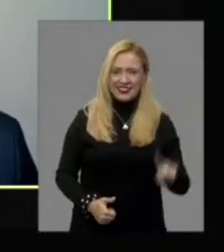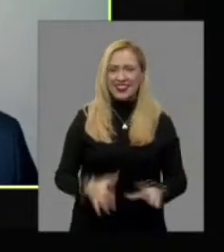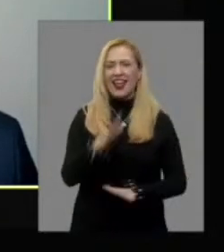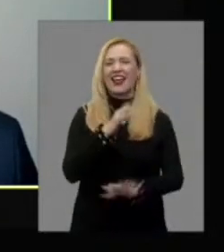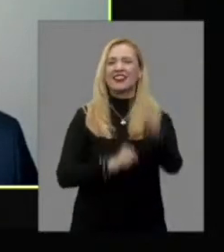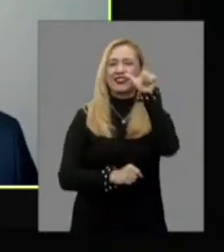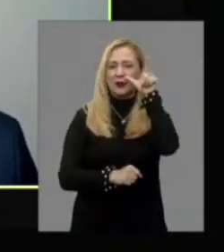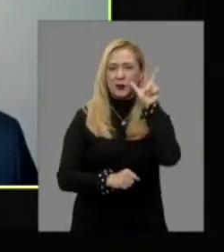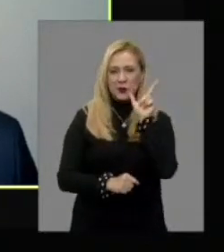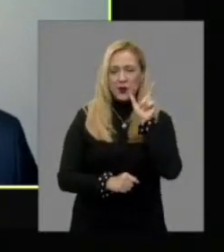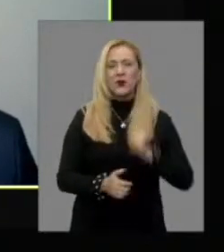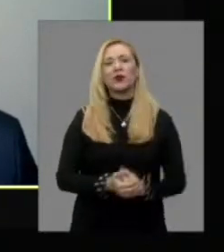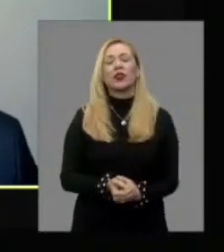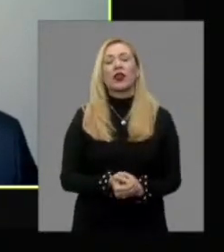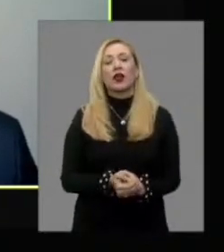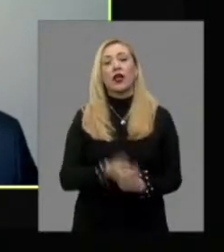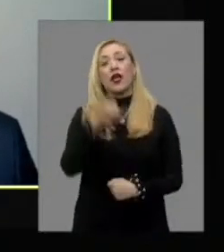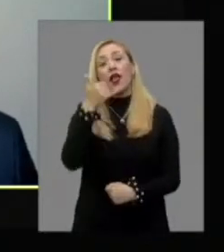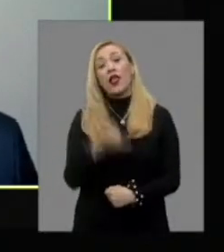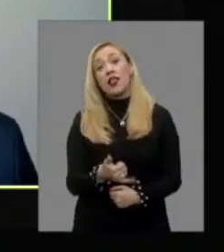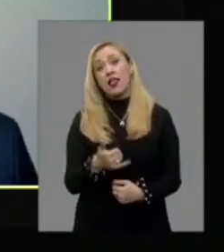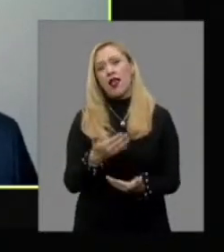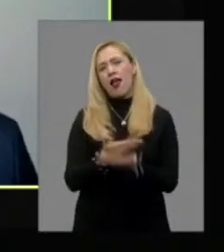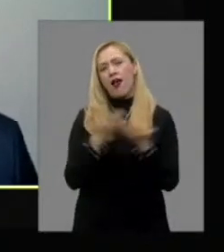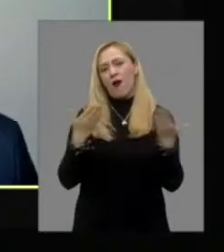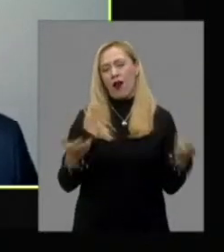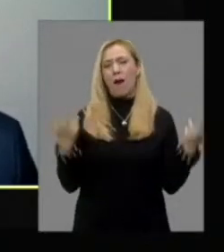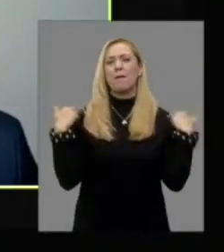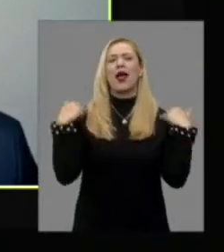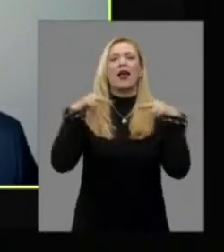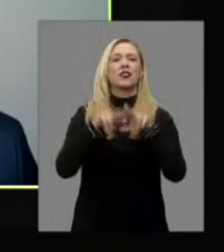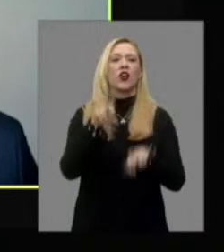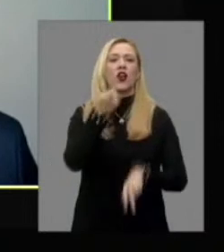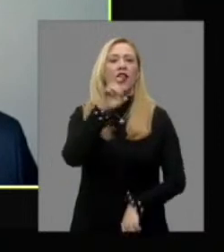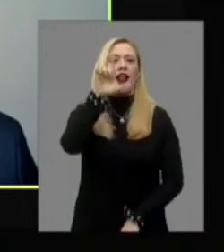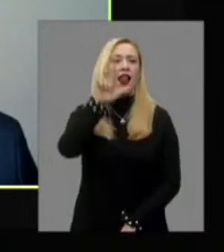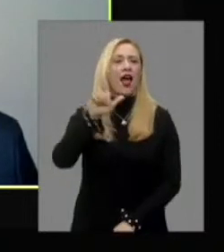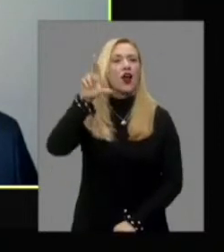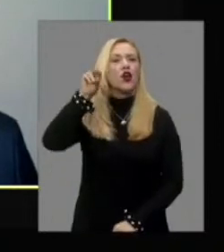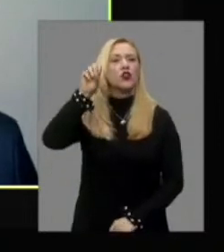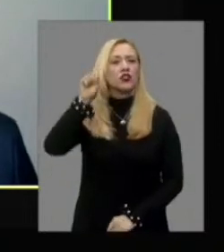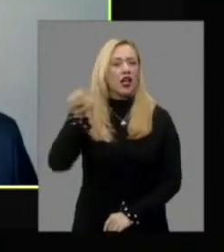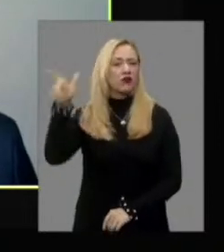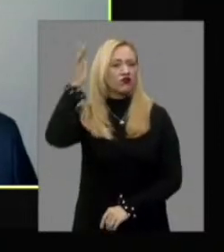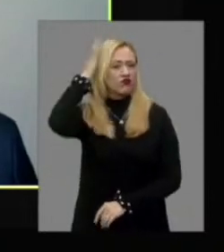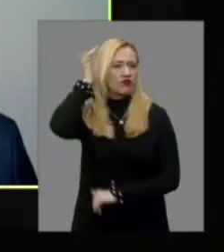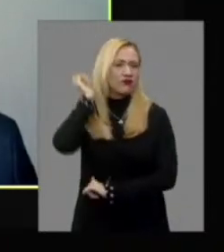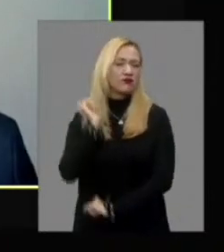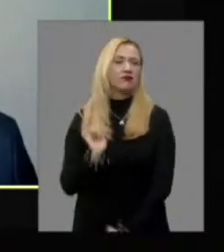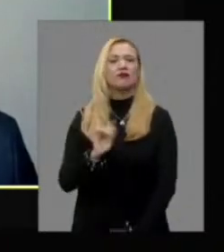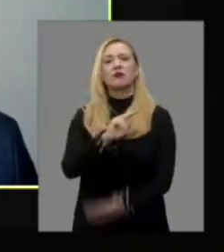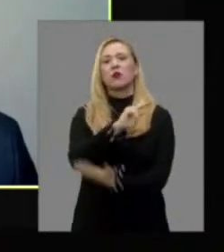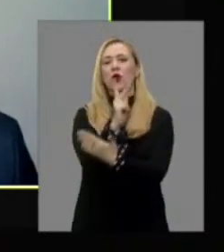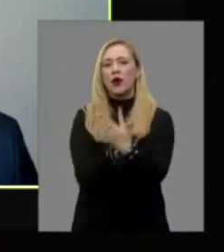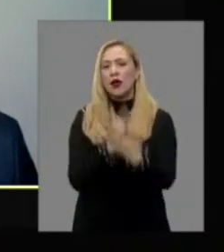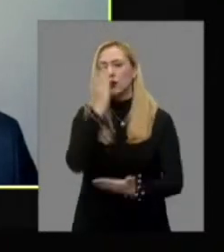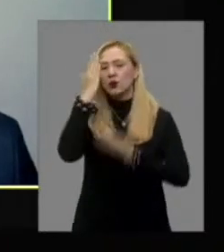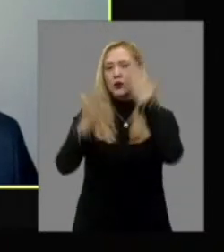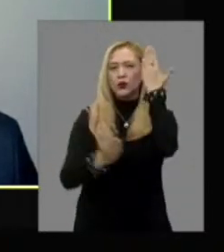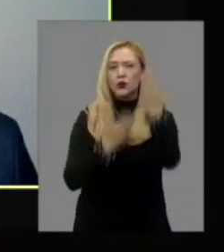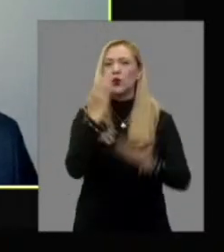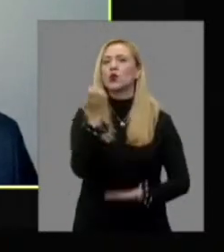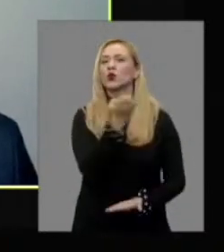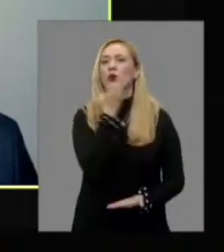Modera este conversatorio el maestro Carlos de la Rosa, titular de la Unidad de Programas Académicos de la